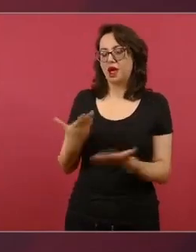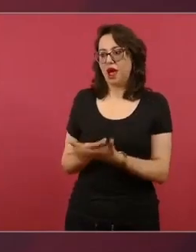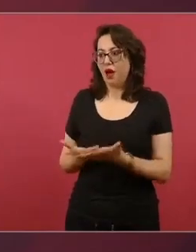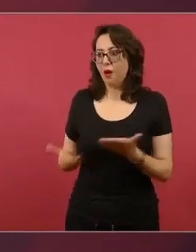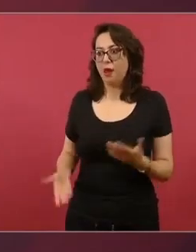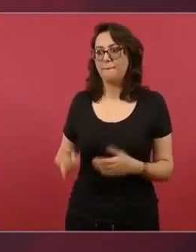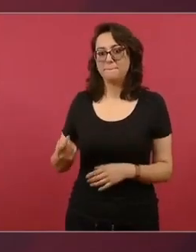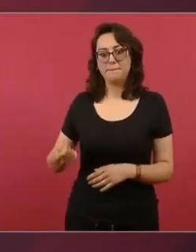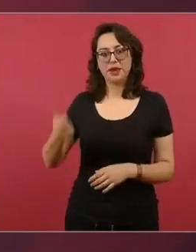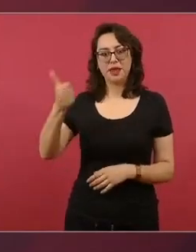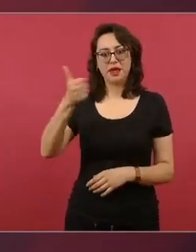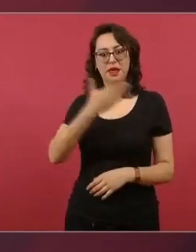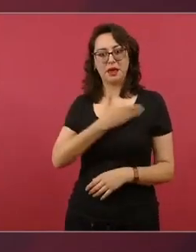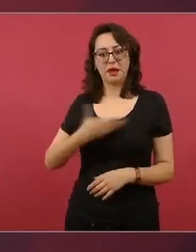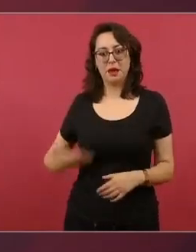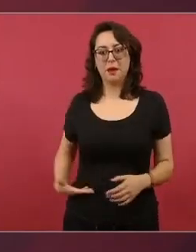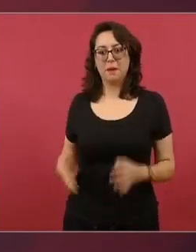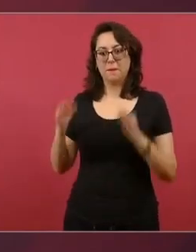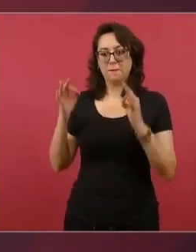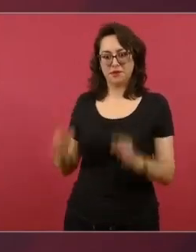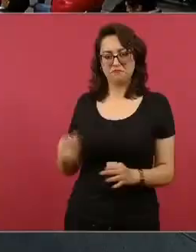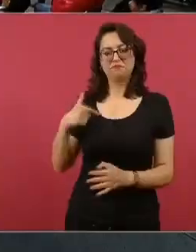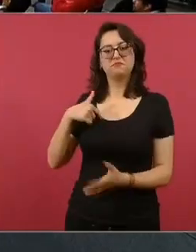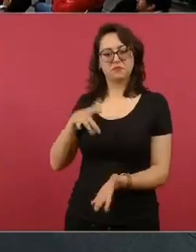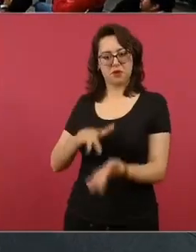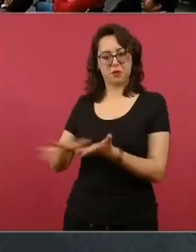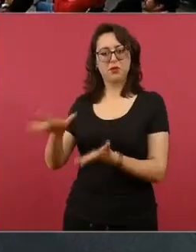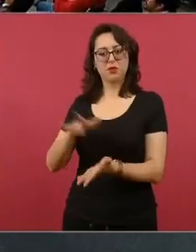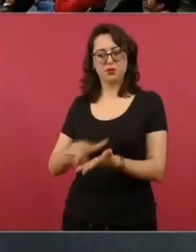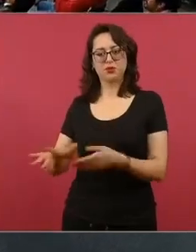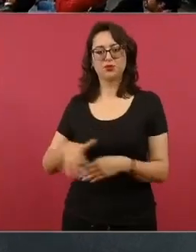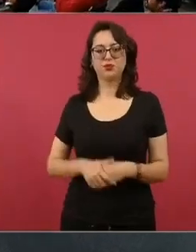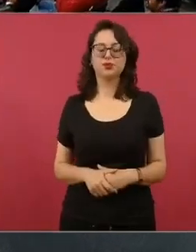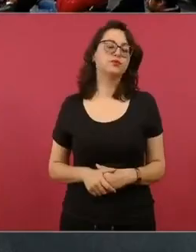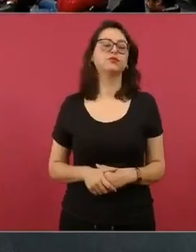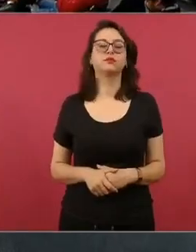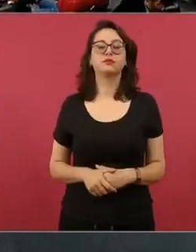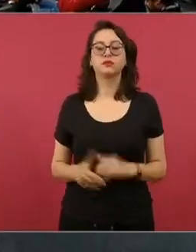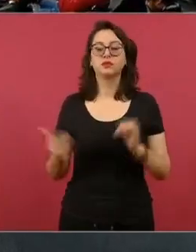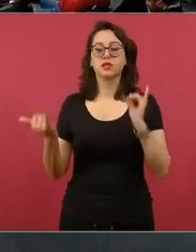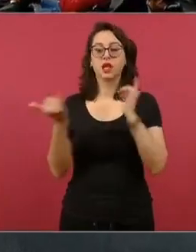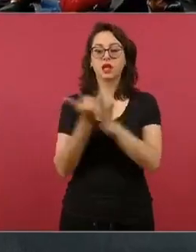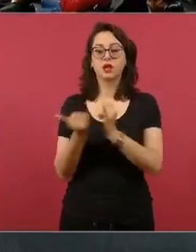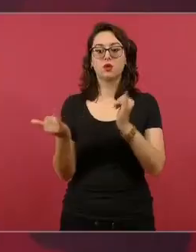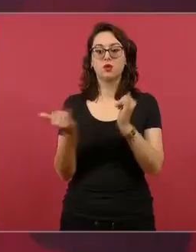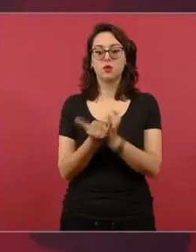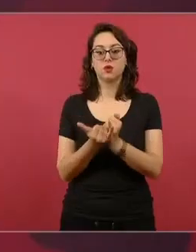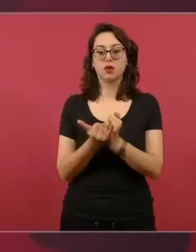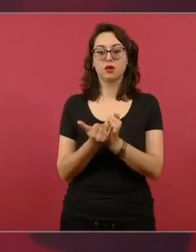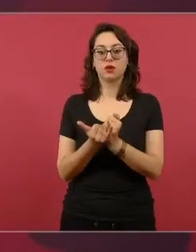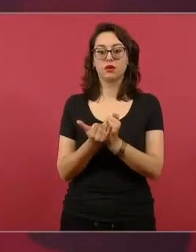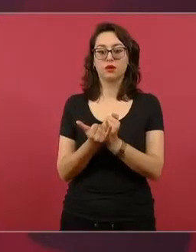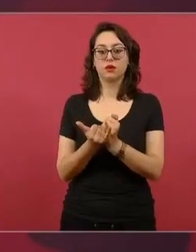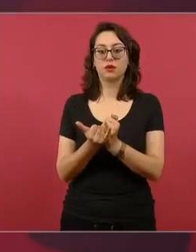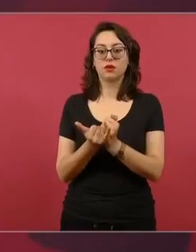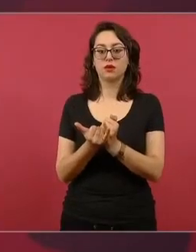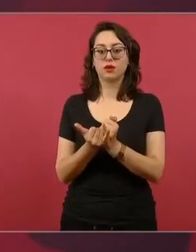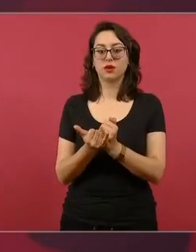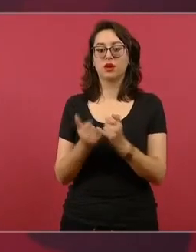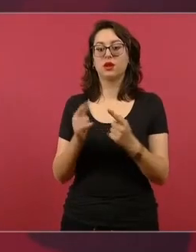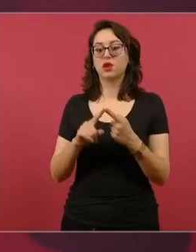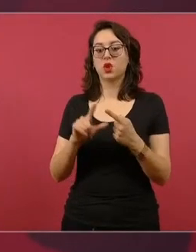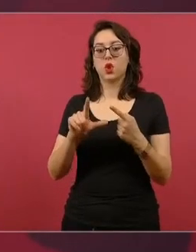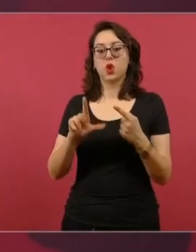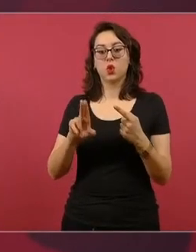apoyo al presidente de Colombia. Igual todo mi apoyo al presidente